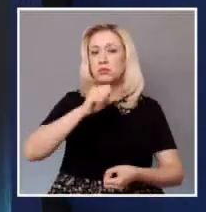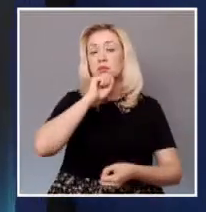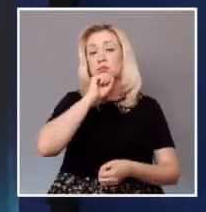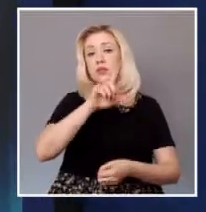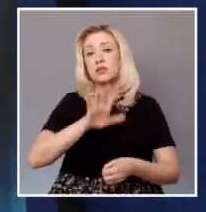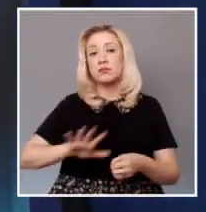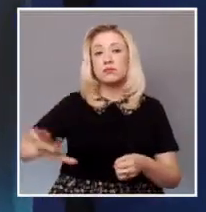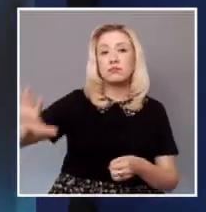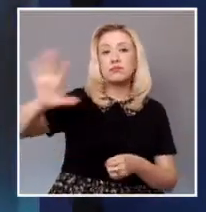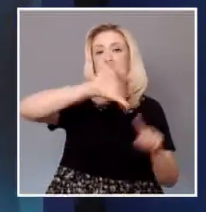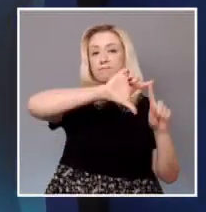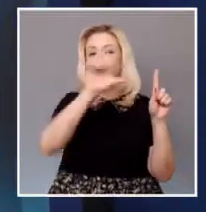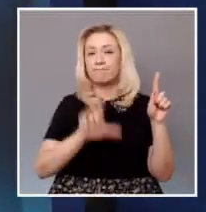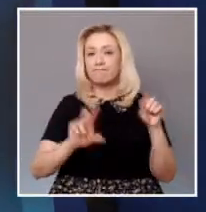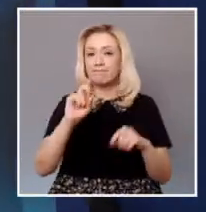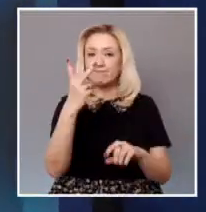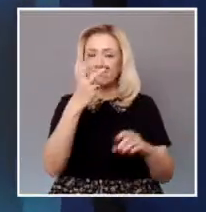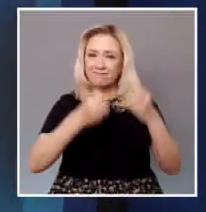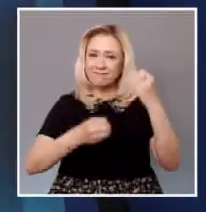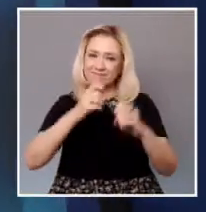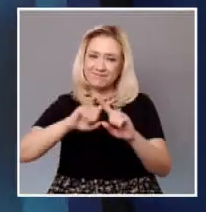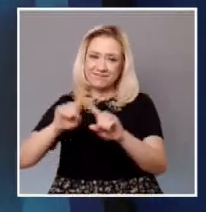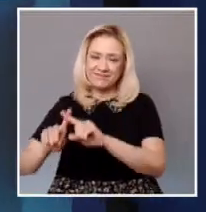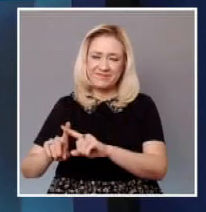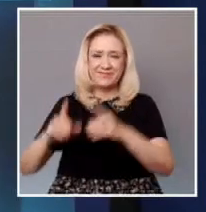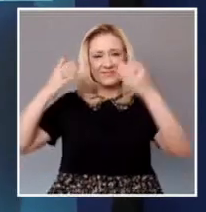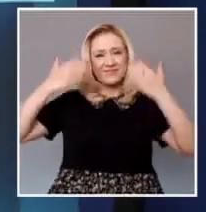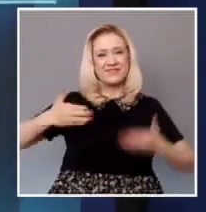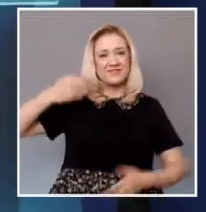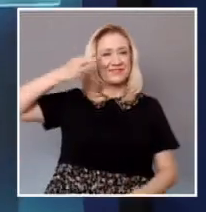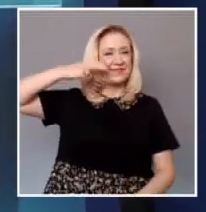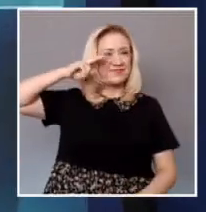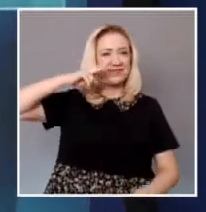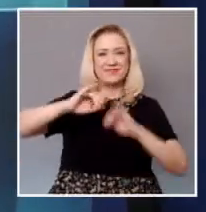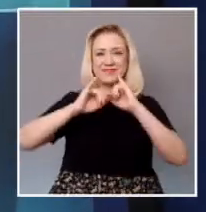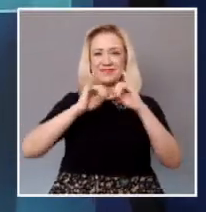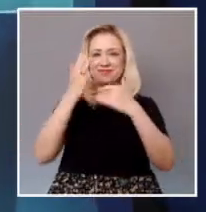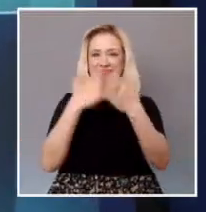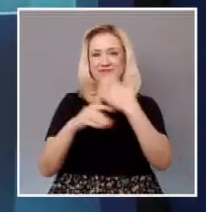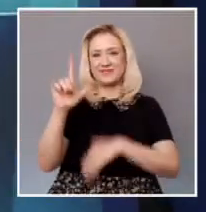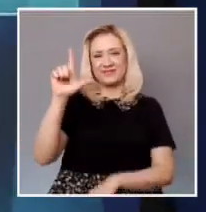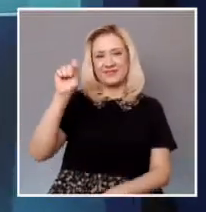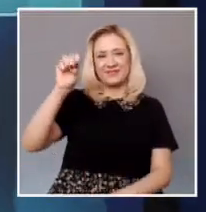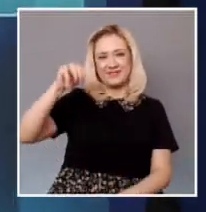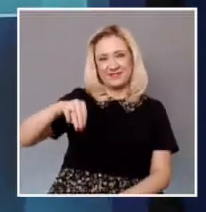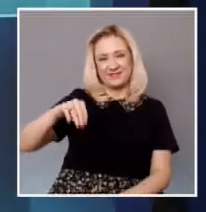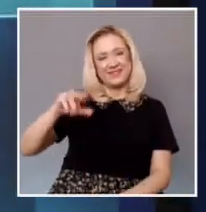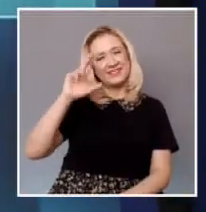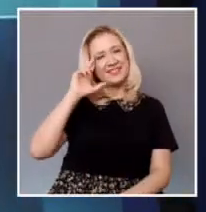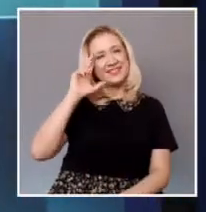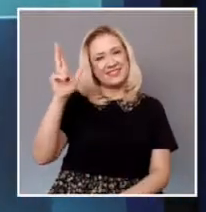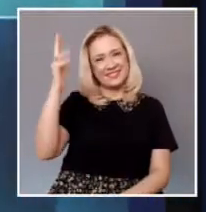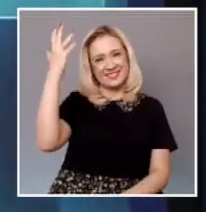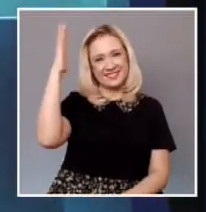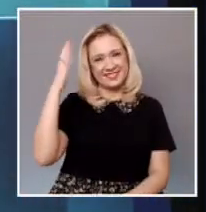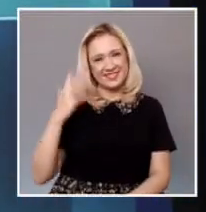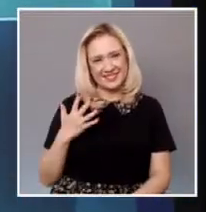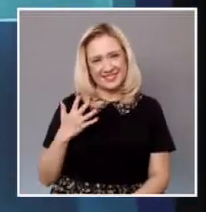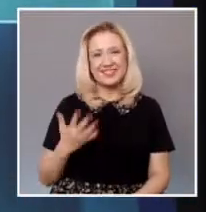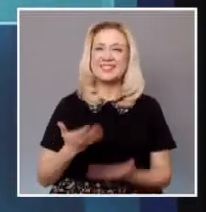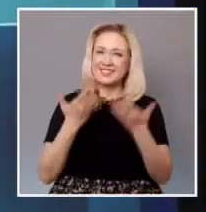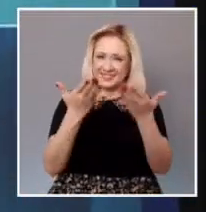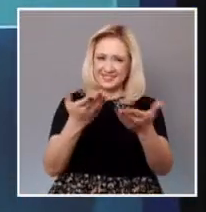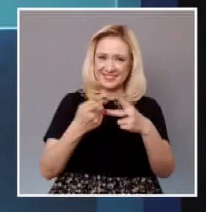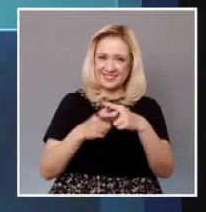federales. Saludo a mi compañera Nidia Díaz, quien nos acompaña en la interpretación en lengua de señas mexicana. Hola, Nidia. Y es así como